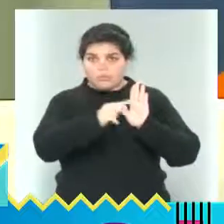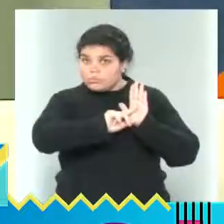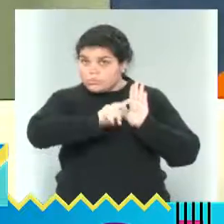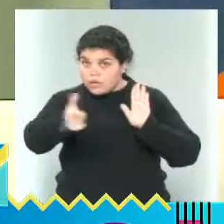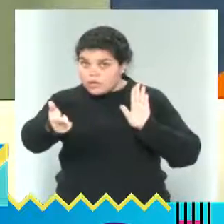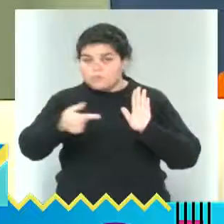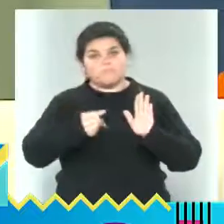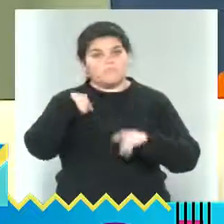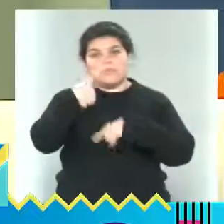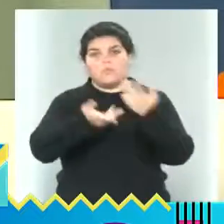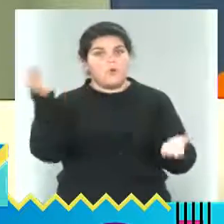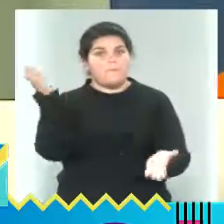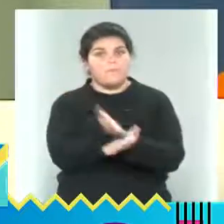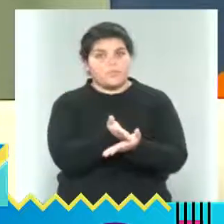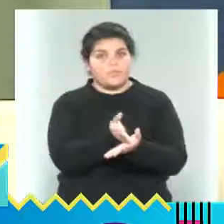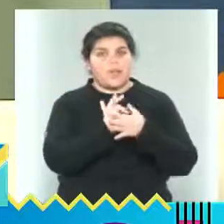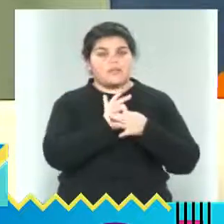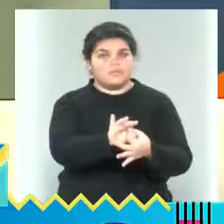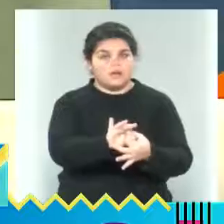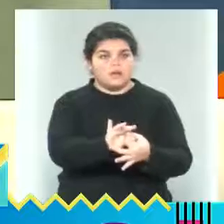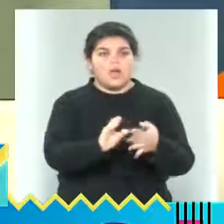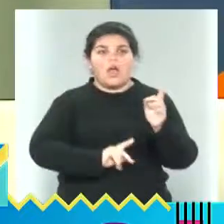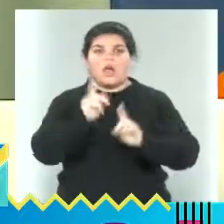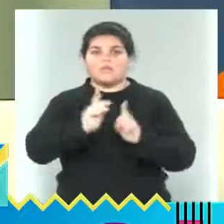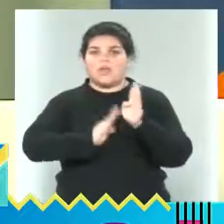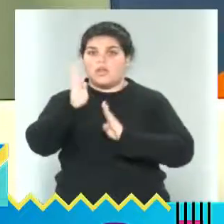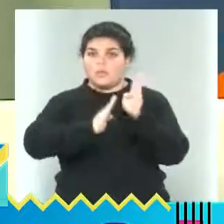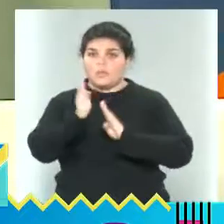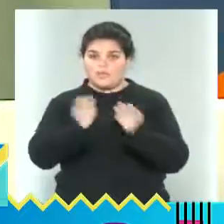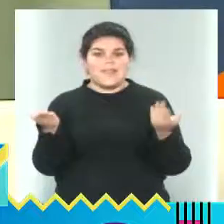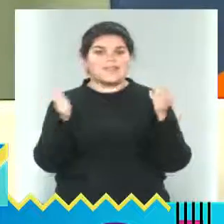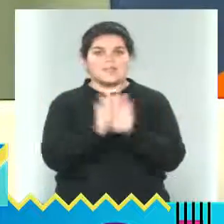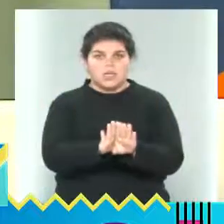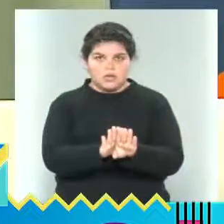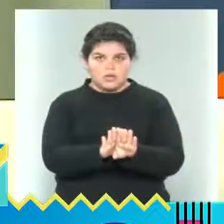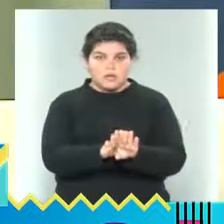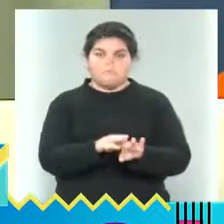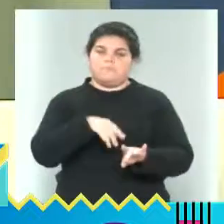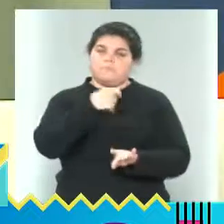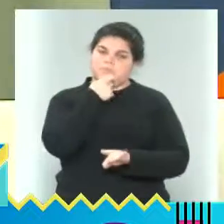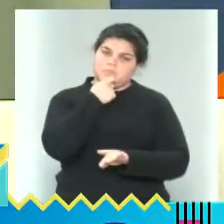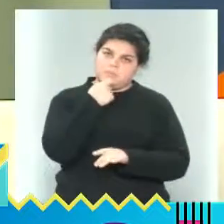una multa que en el caso de las industrias llega al cierre de las industrias. En el caso de